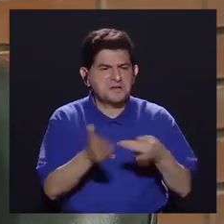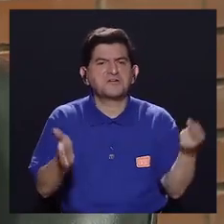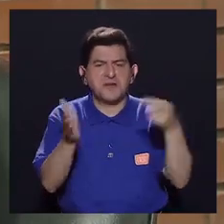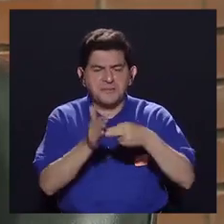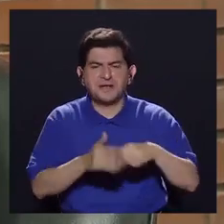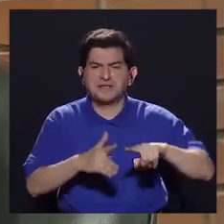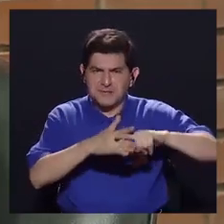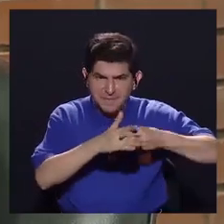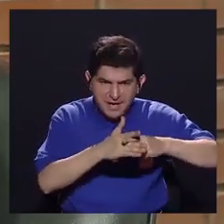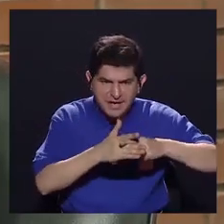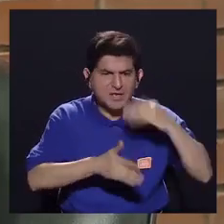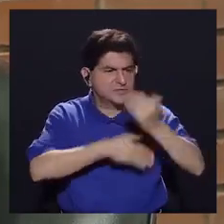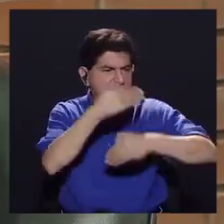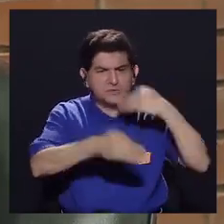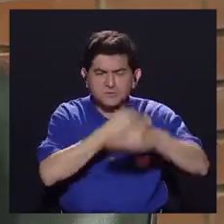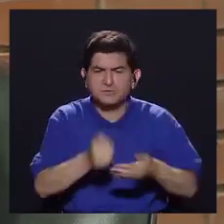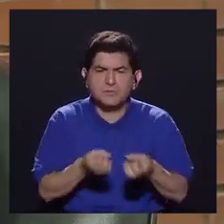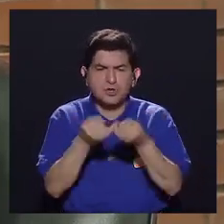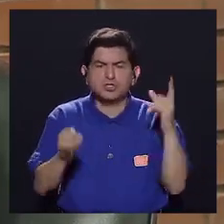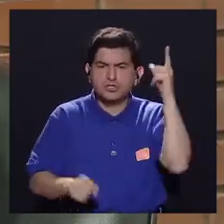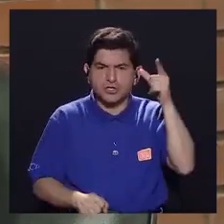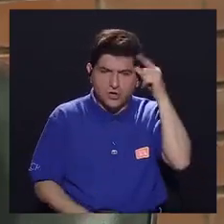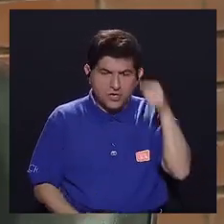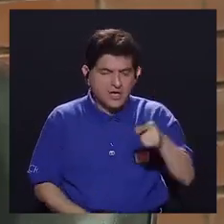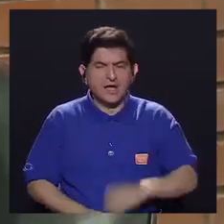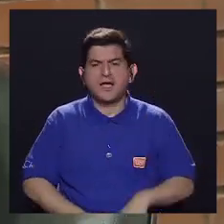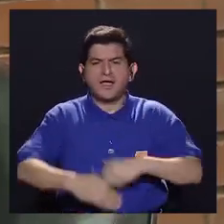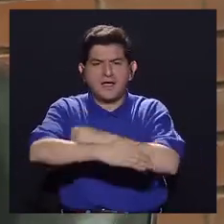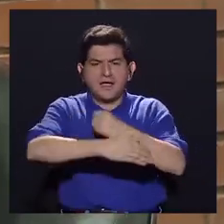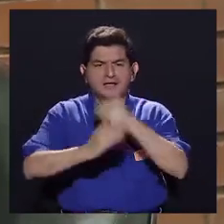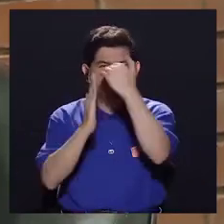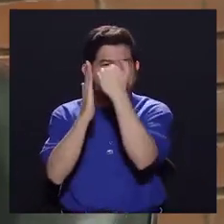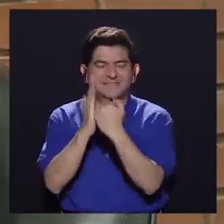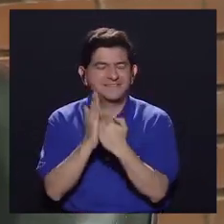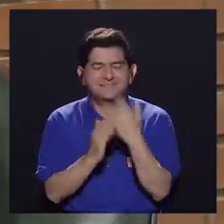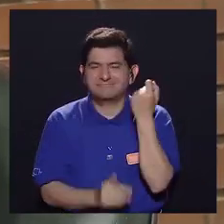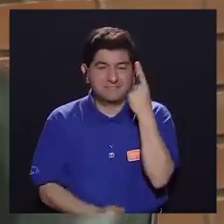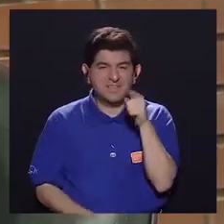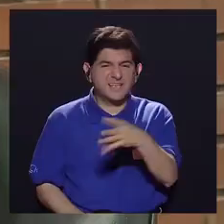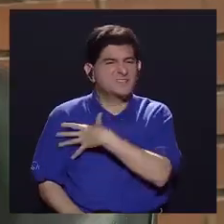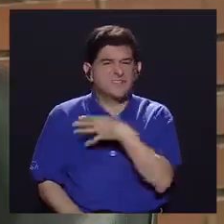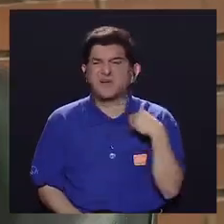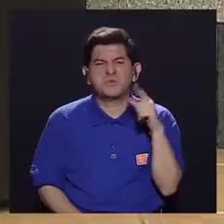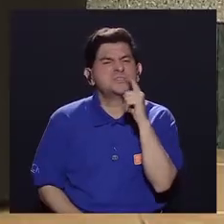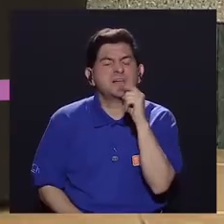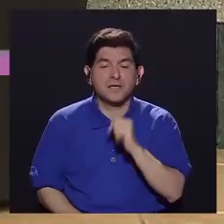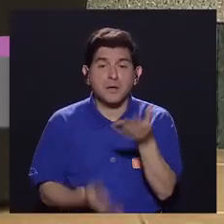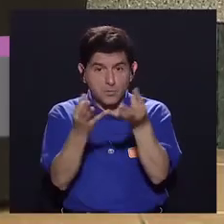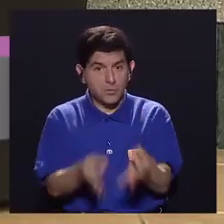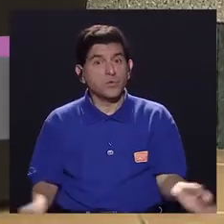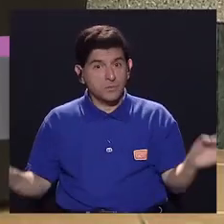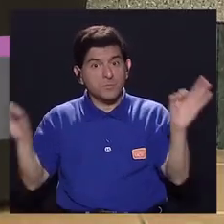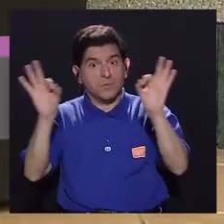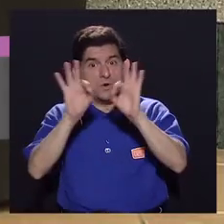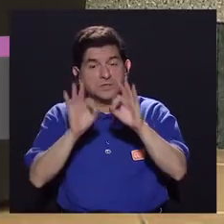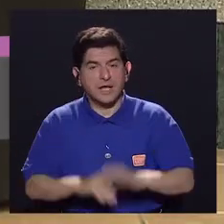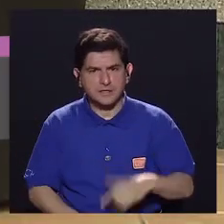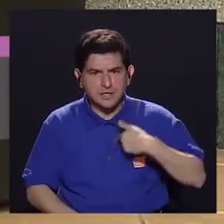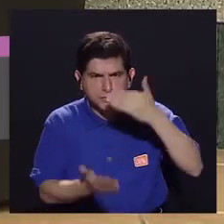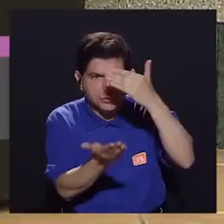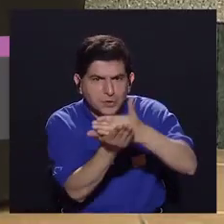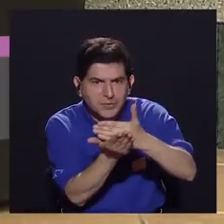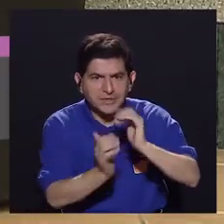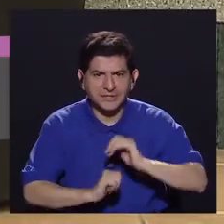repetir mecanismos, procedimientos sin sentido, porque al fin y al cabo son recetas que no entendés, y eso a quién le va a gustar. Bueno, eso es fundamental, Gabriel.